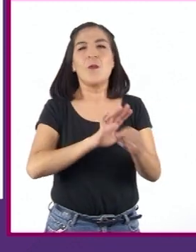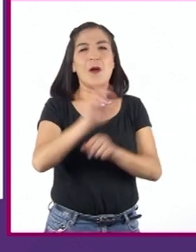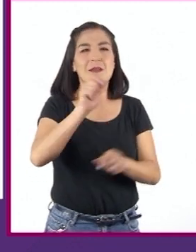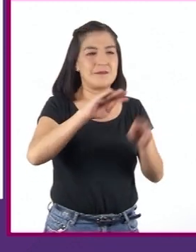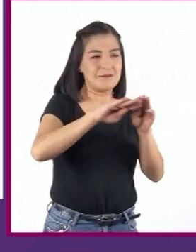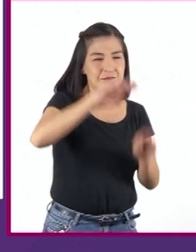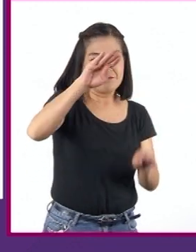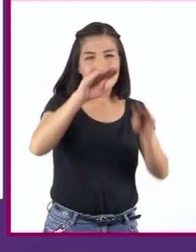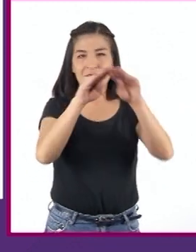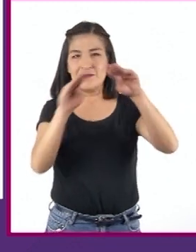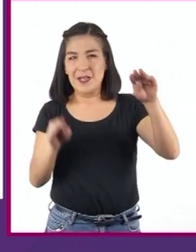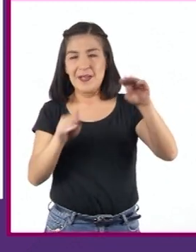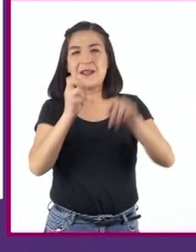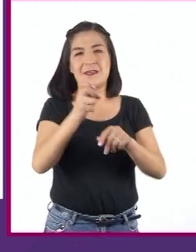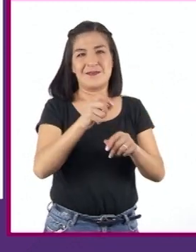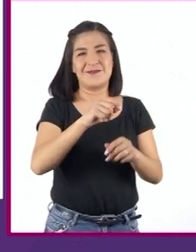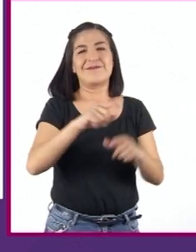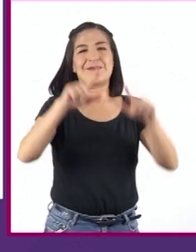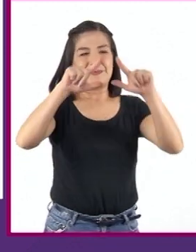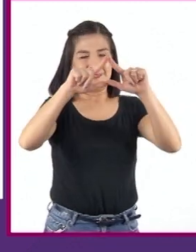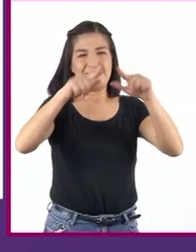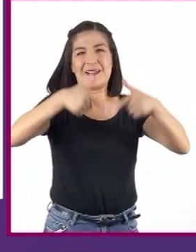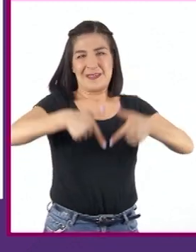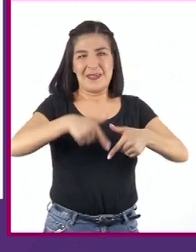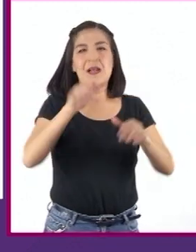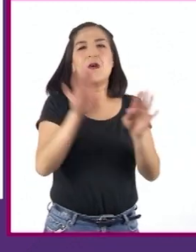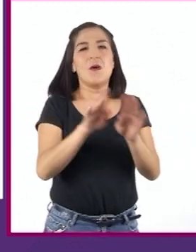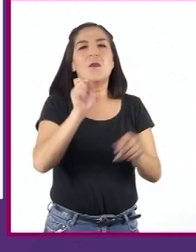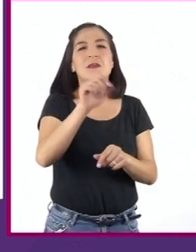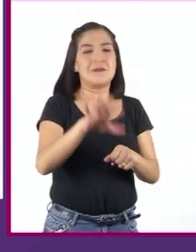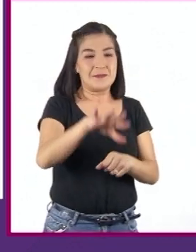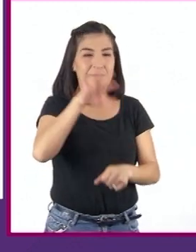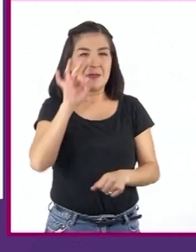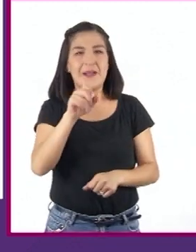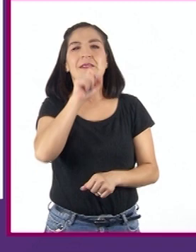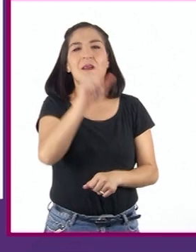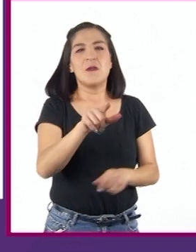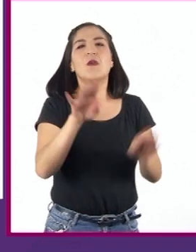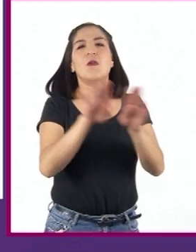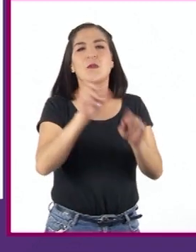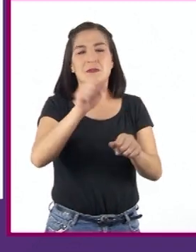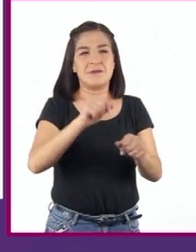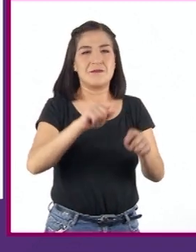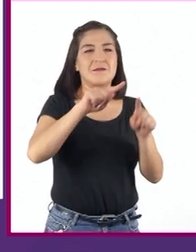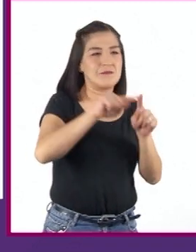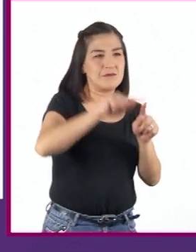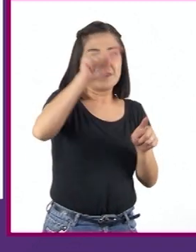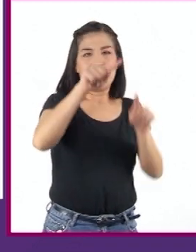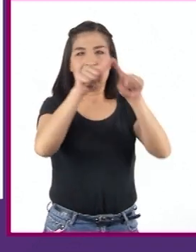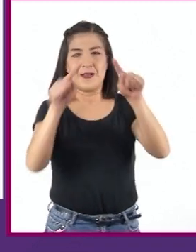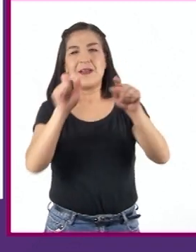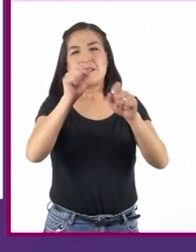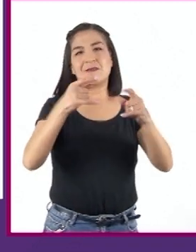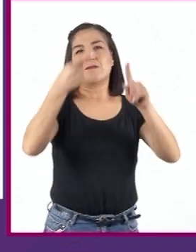los catetos del triángulo rectángulo significa hallar también la medida de los lados del cuadrado,